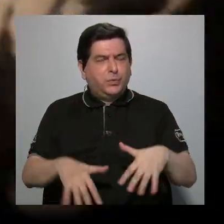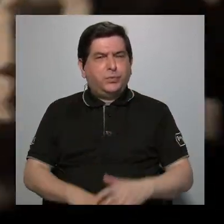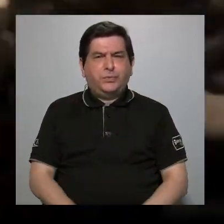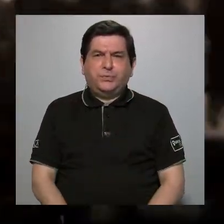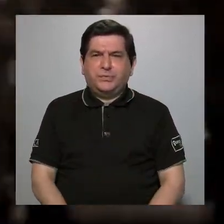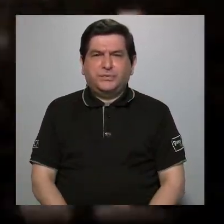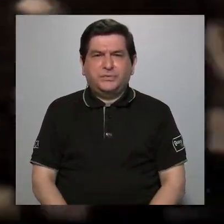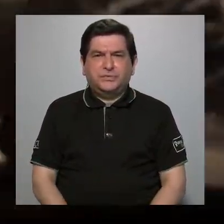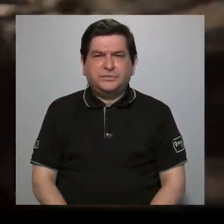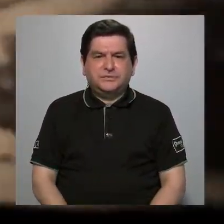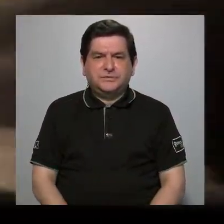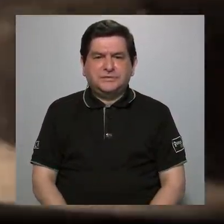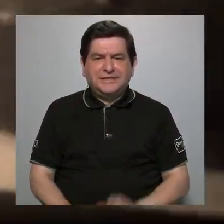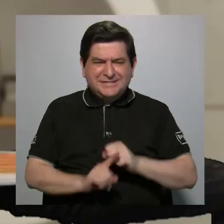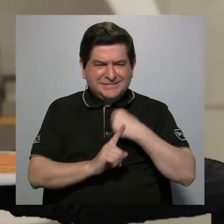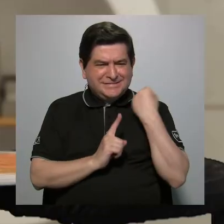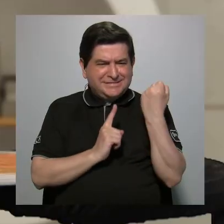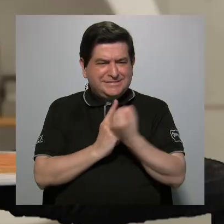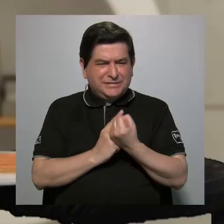muy